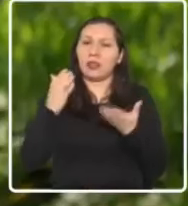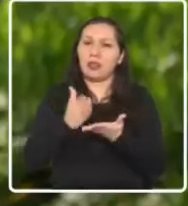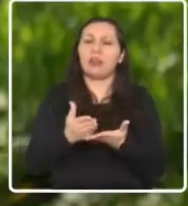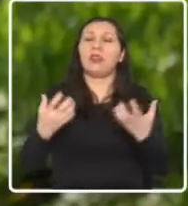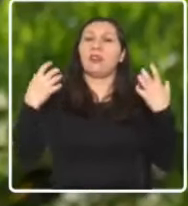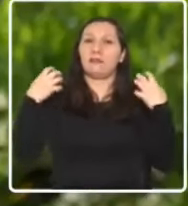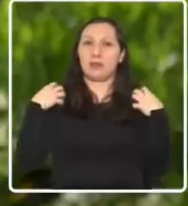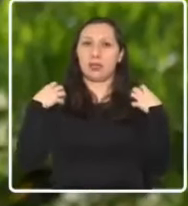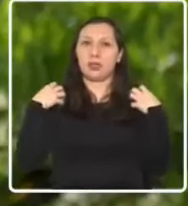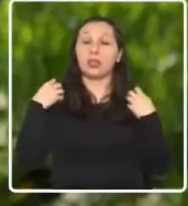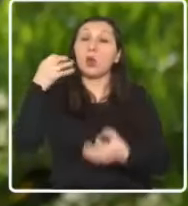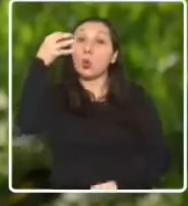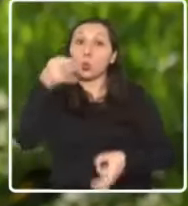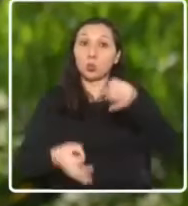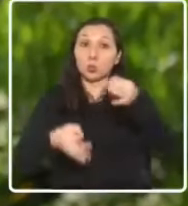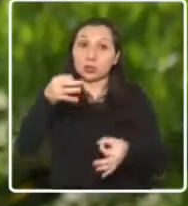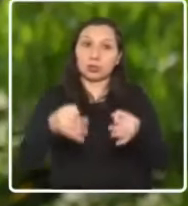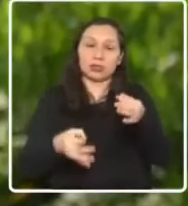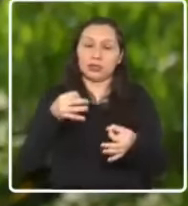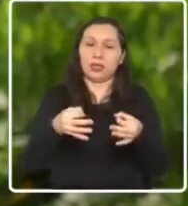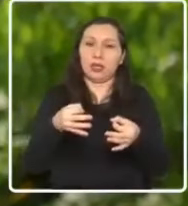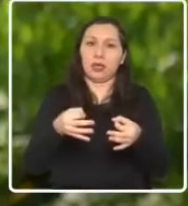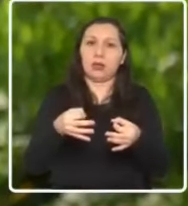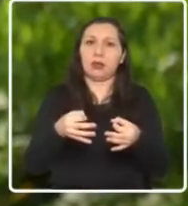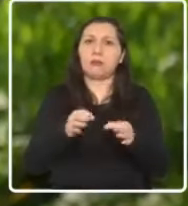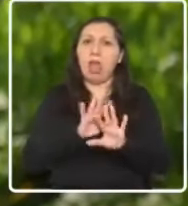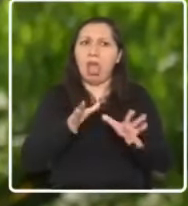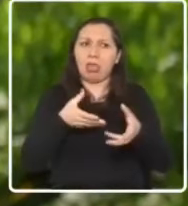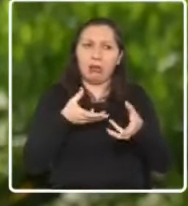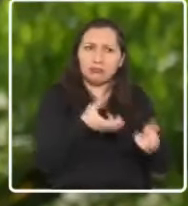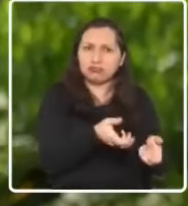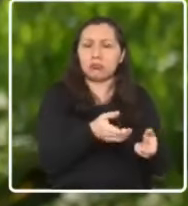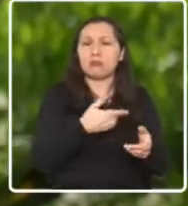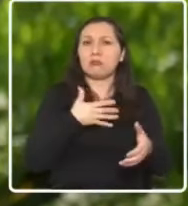Y es deber de la justicia, sin presión alguna,